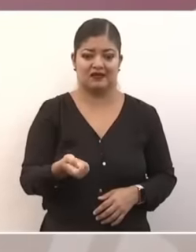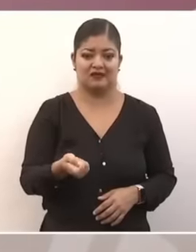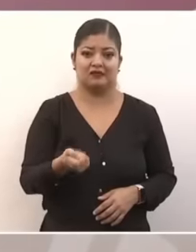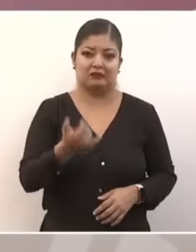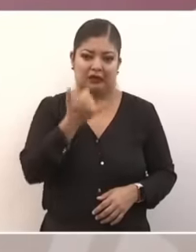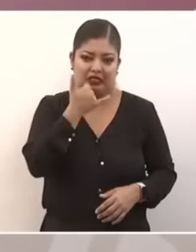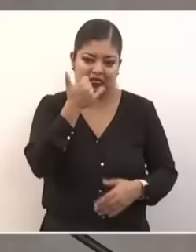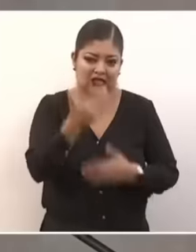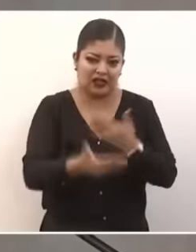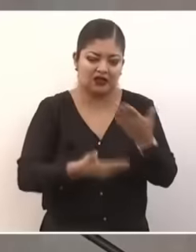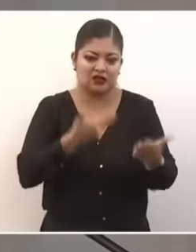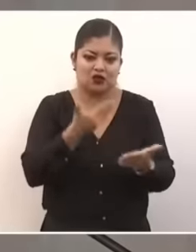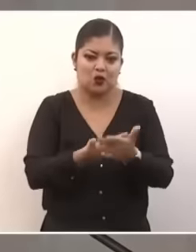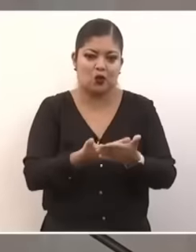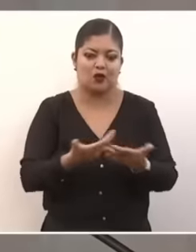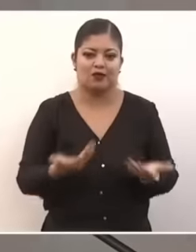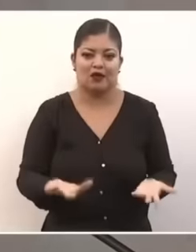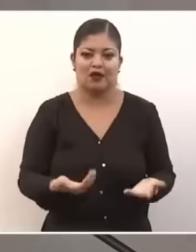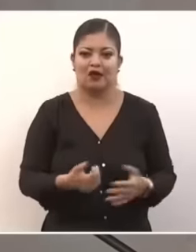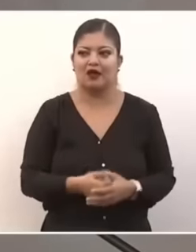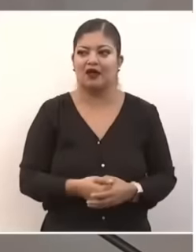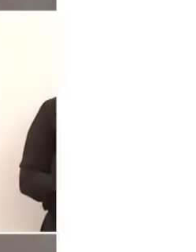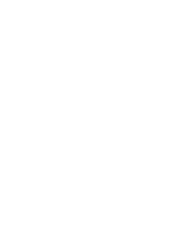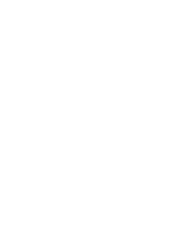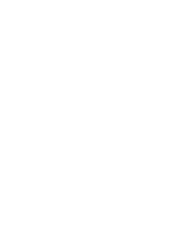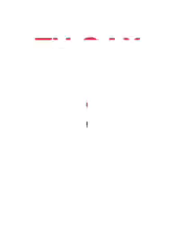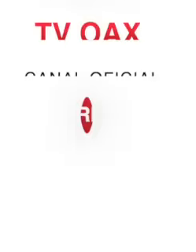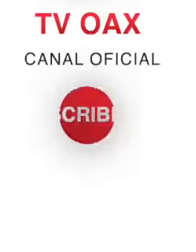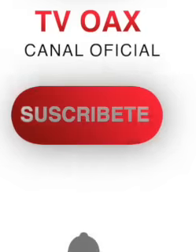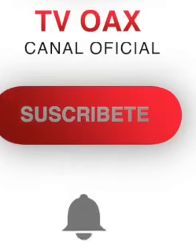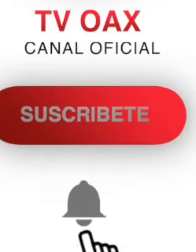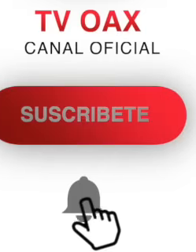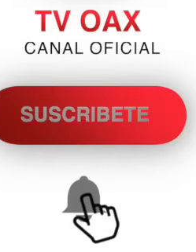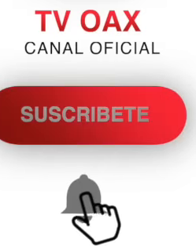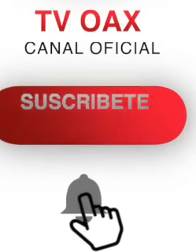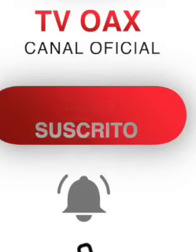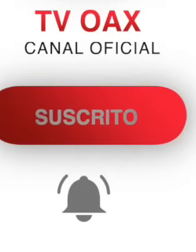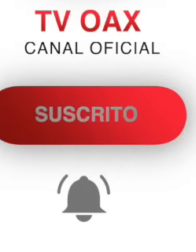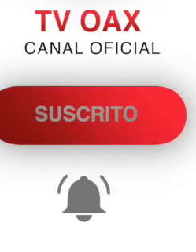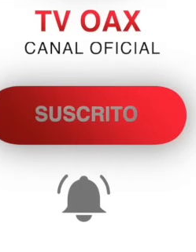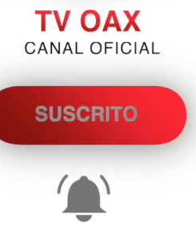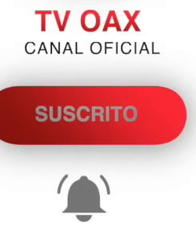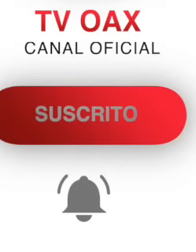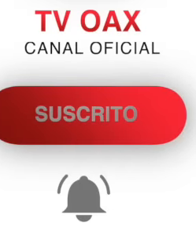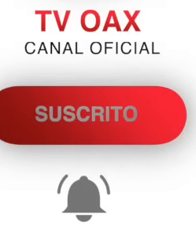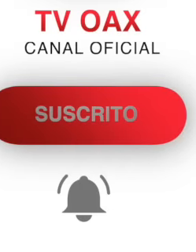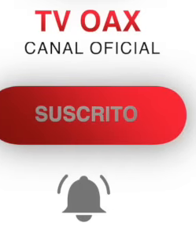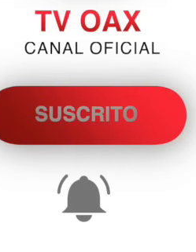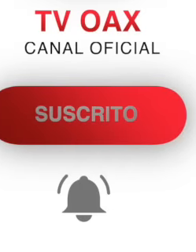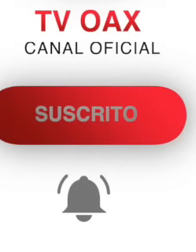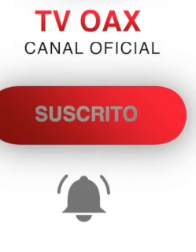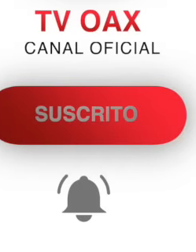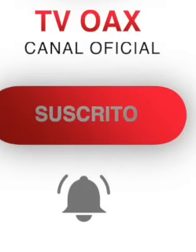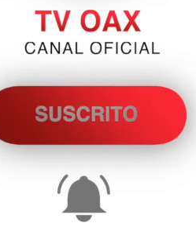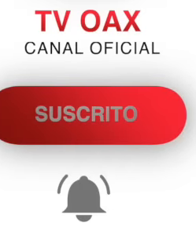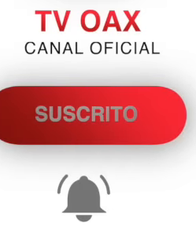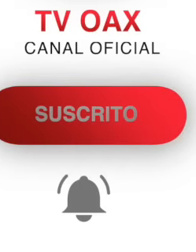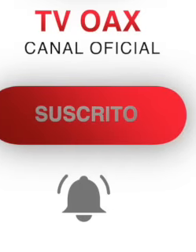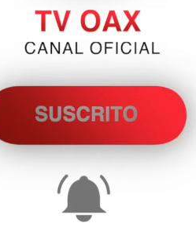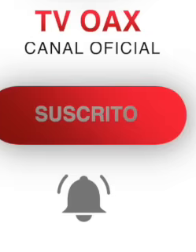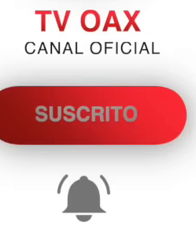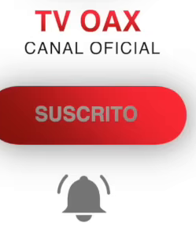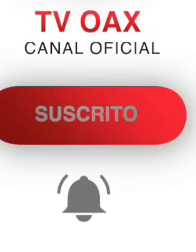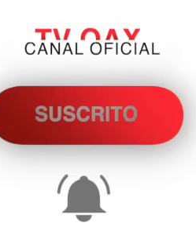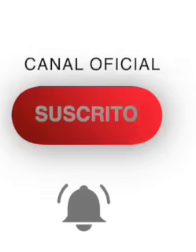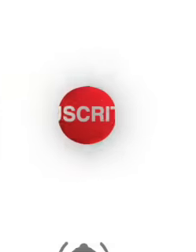disculparme, ya ofrezco disculpas por adelantado, pero tengo que hacerle también